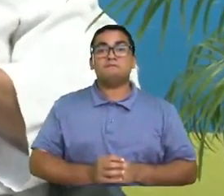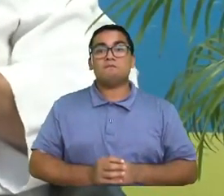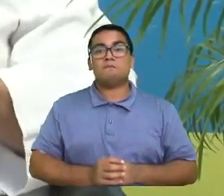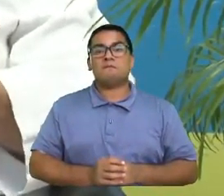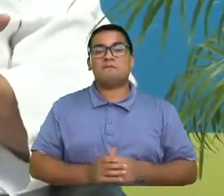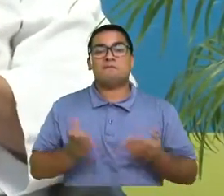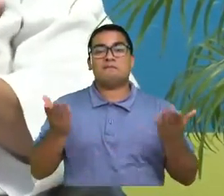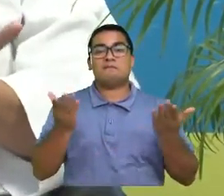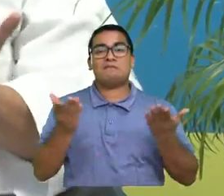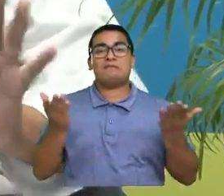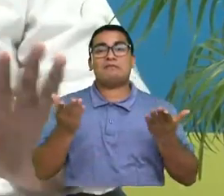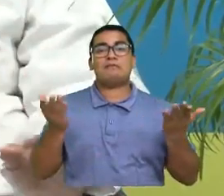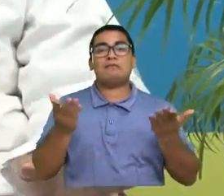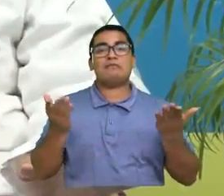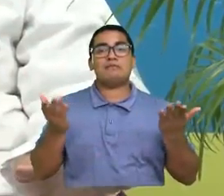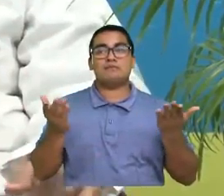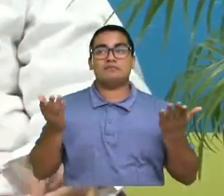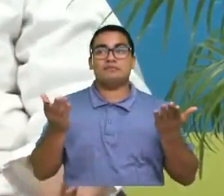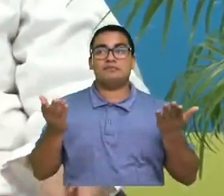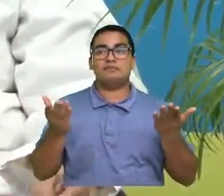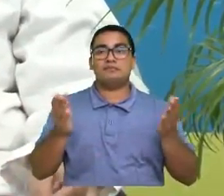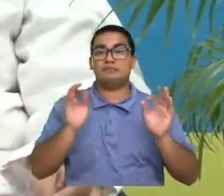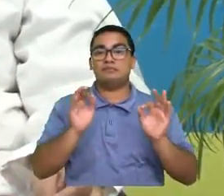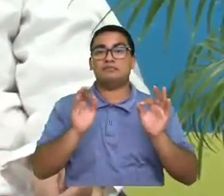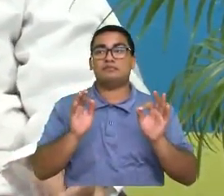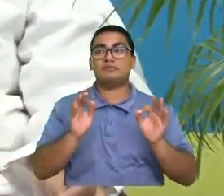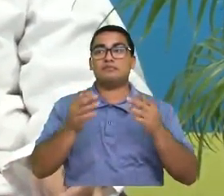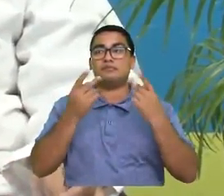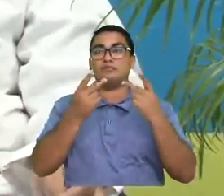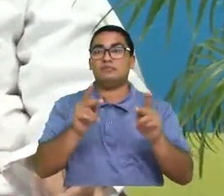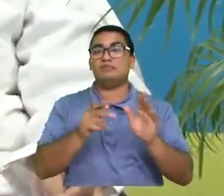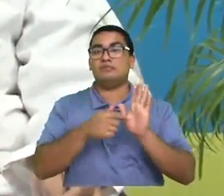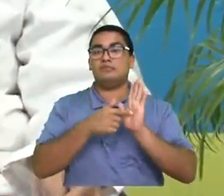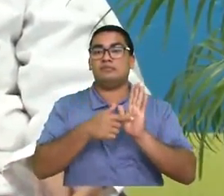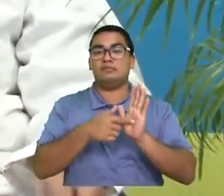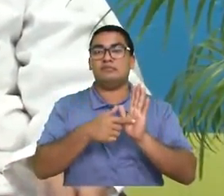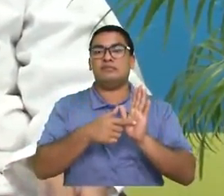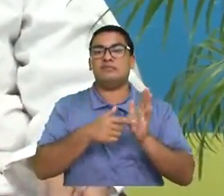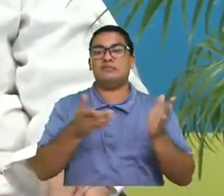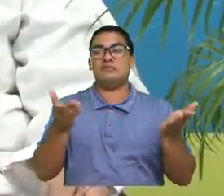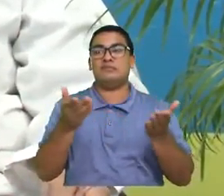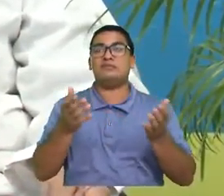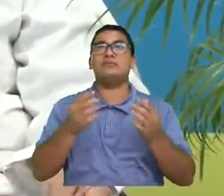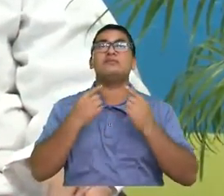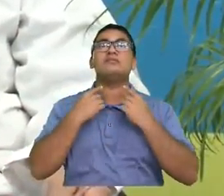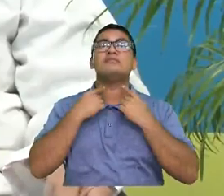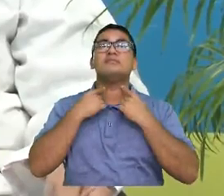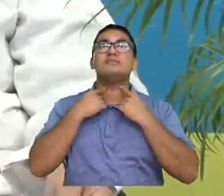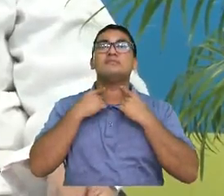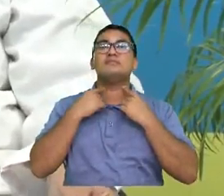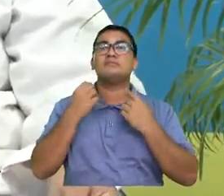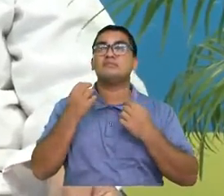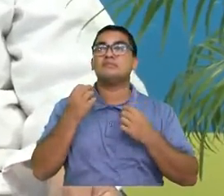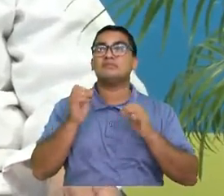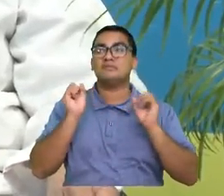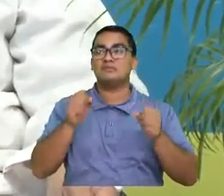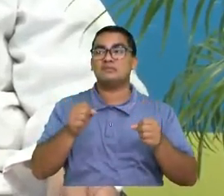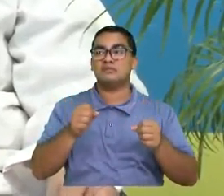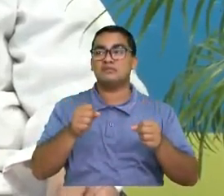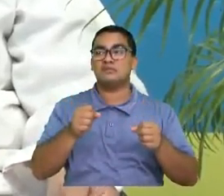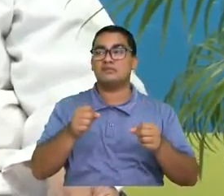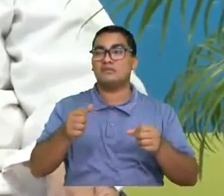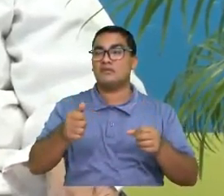el pulmoncito pues pueda quedar bien. Pero en el caso de que sean de las amígdalas, yo puedo hacer gargaritas con